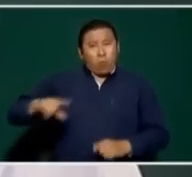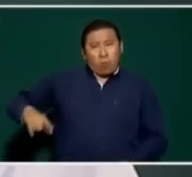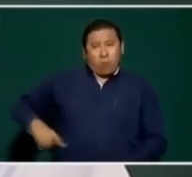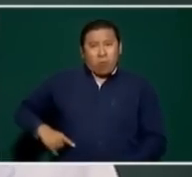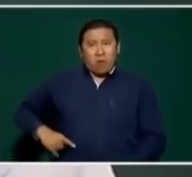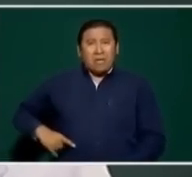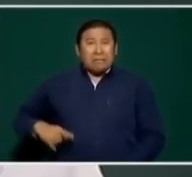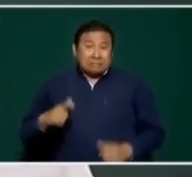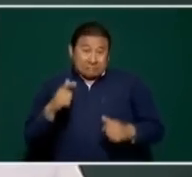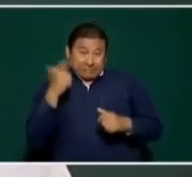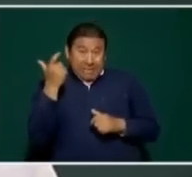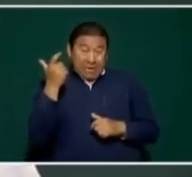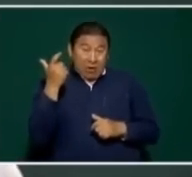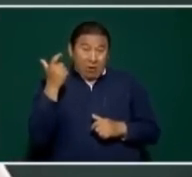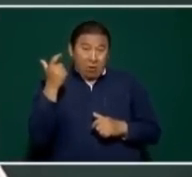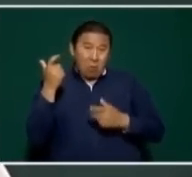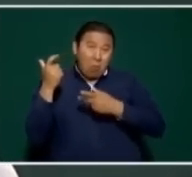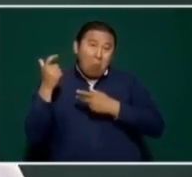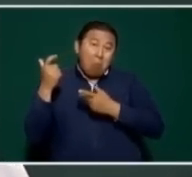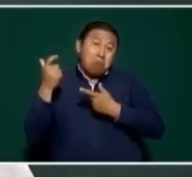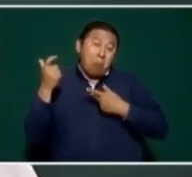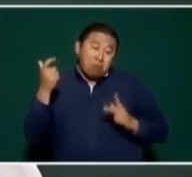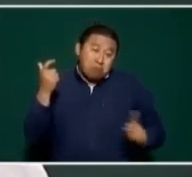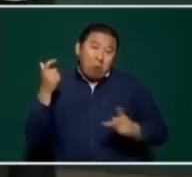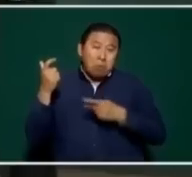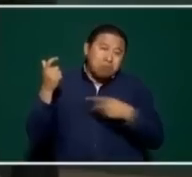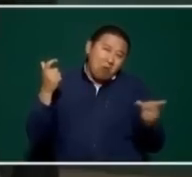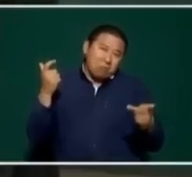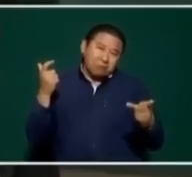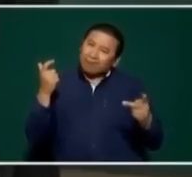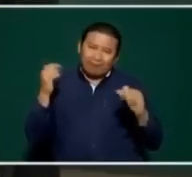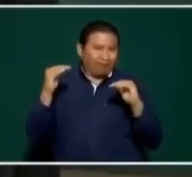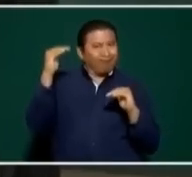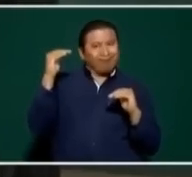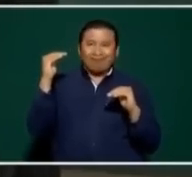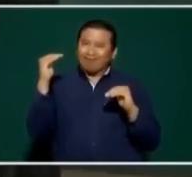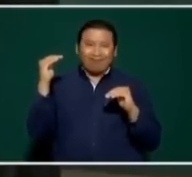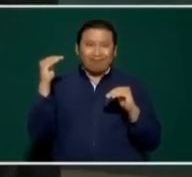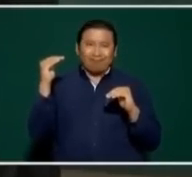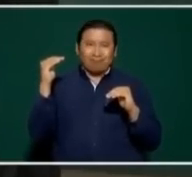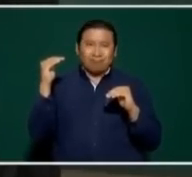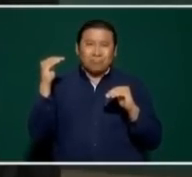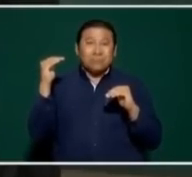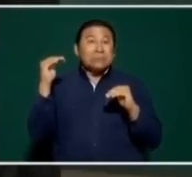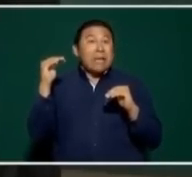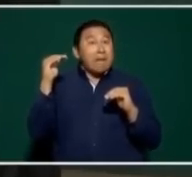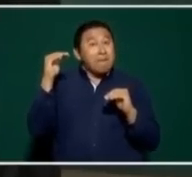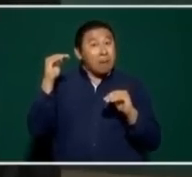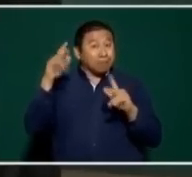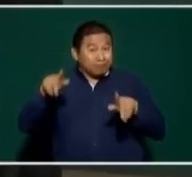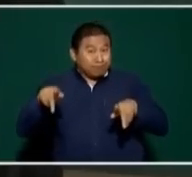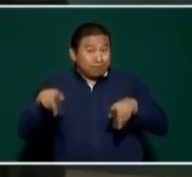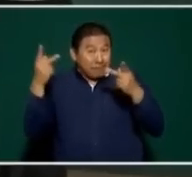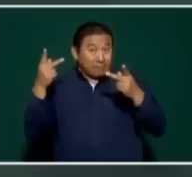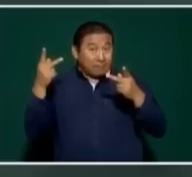gobierno rico con pueblo pobre. Entonces, vamos a vender